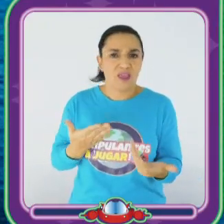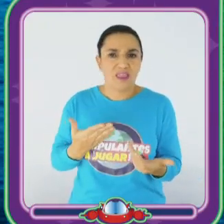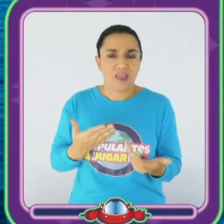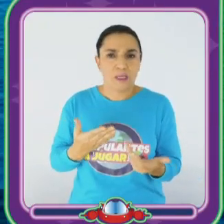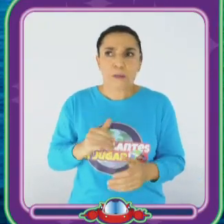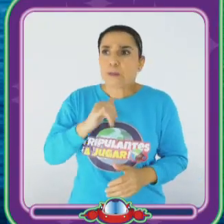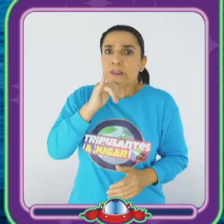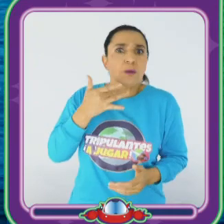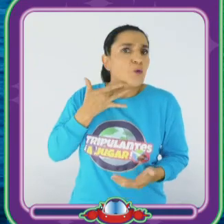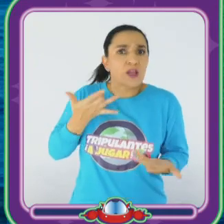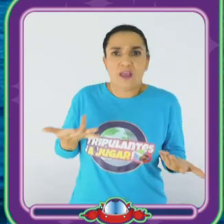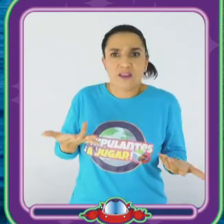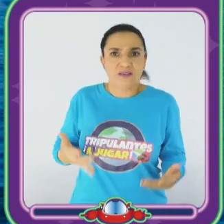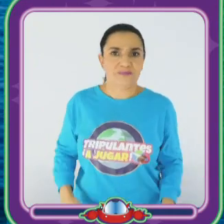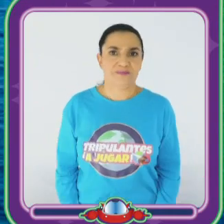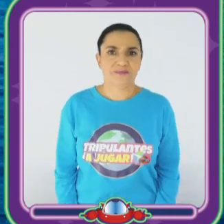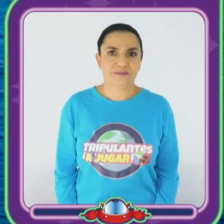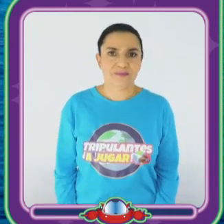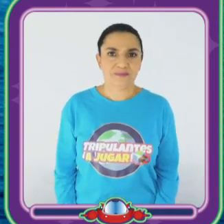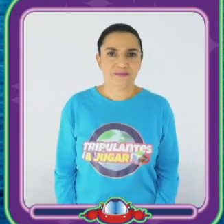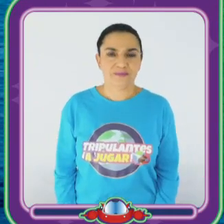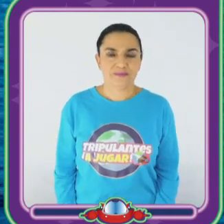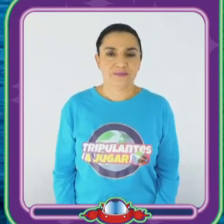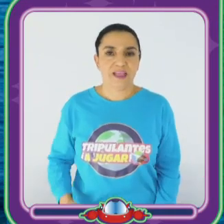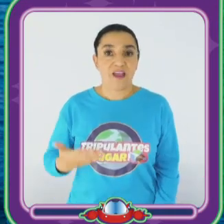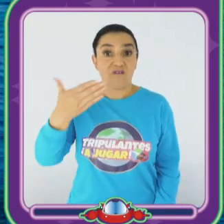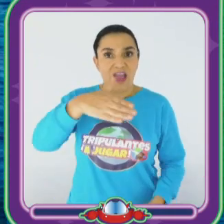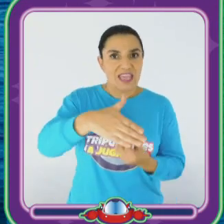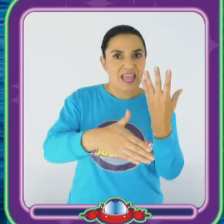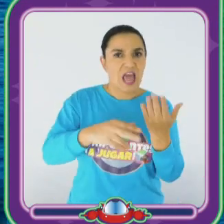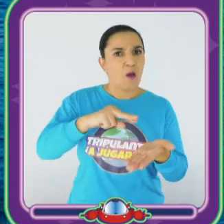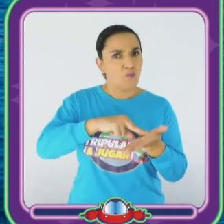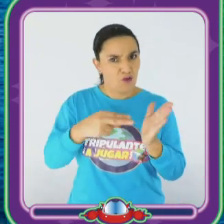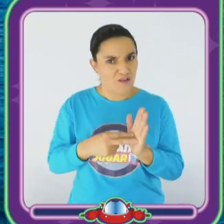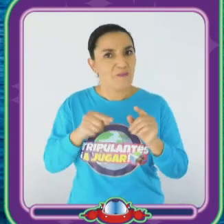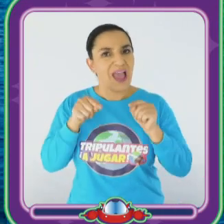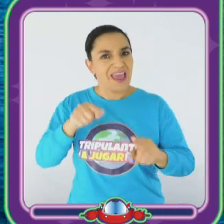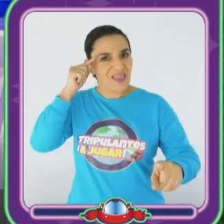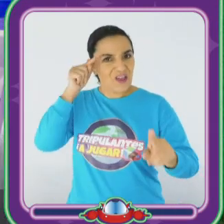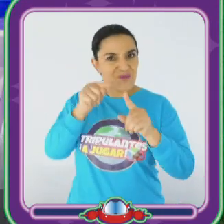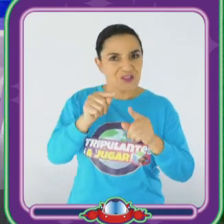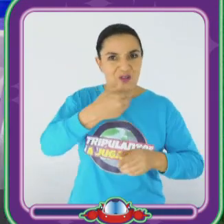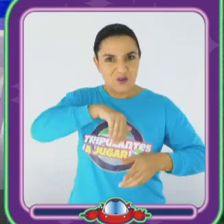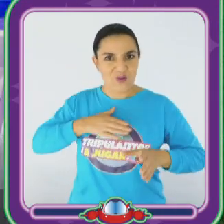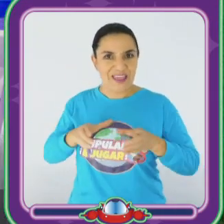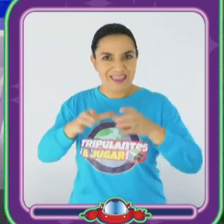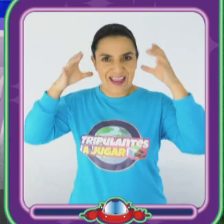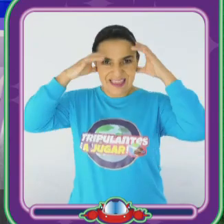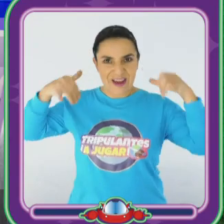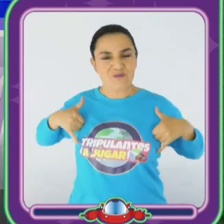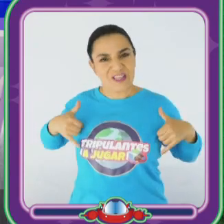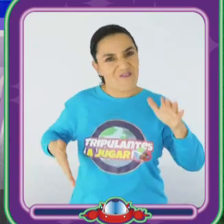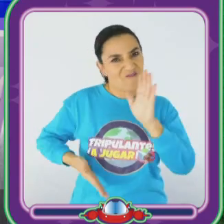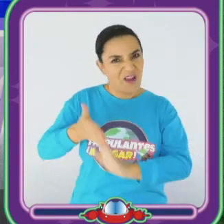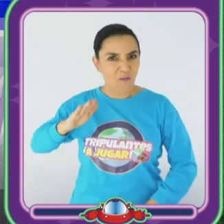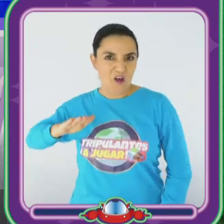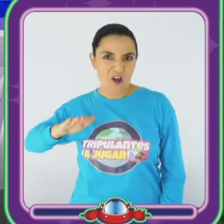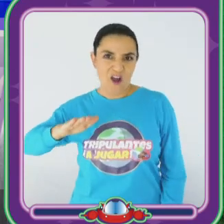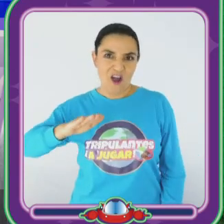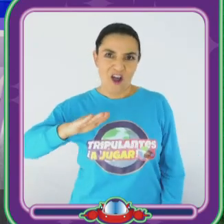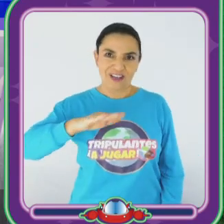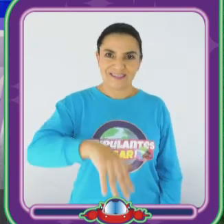puede. No logro detectar por qué. ¿Una ballena en problemas? ¡Esto es una misión para nuestra tripulación!